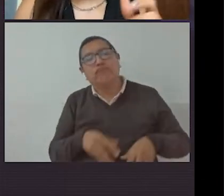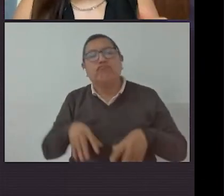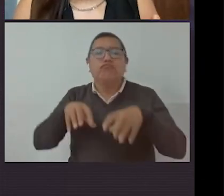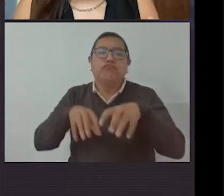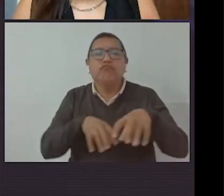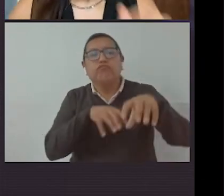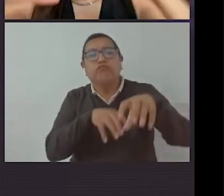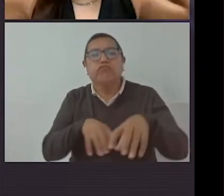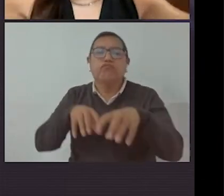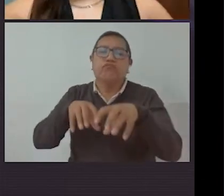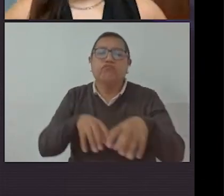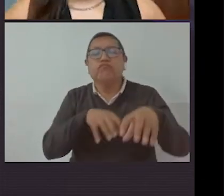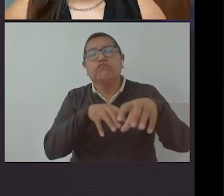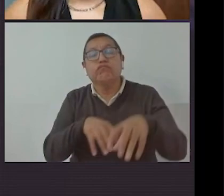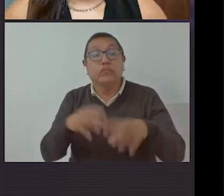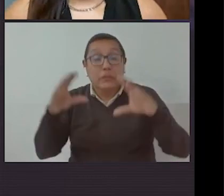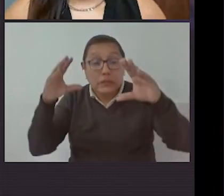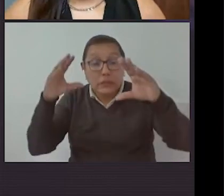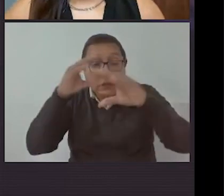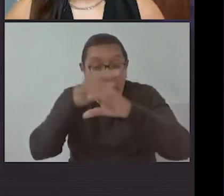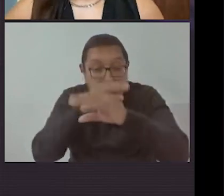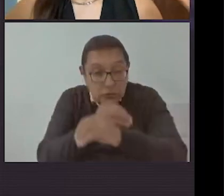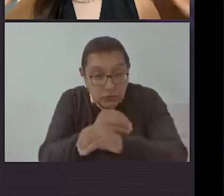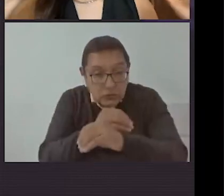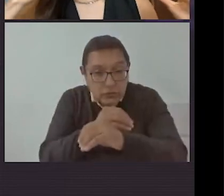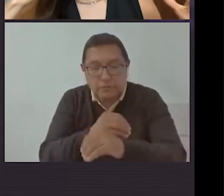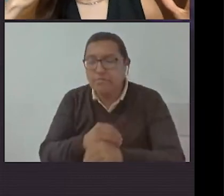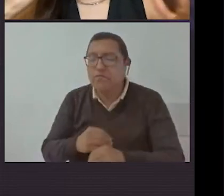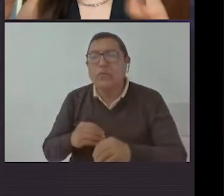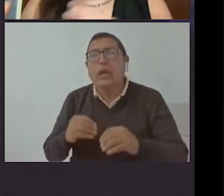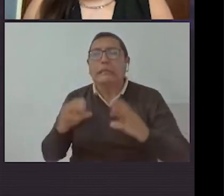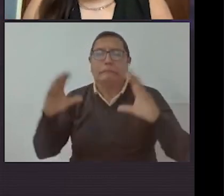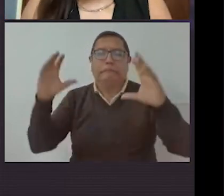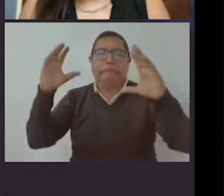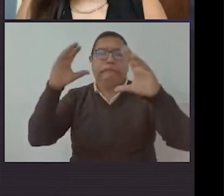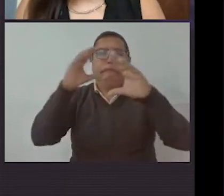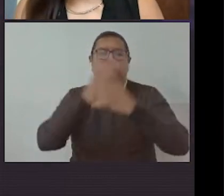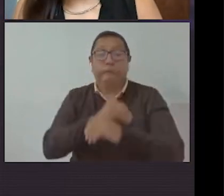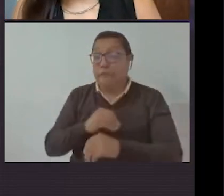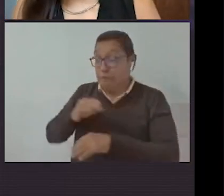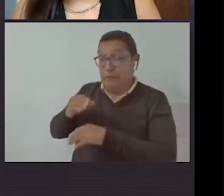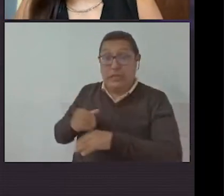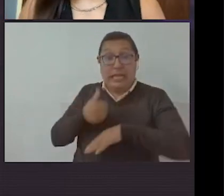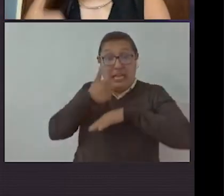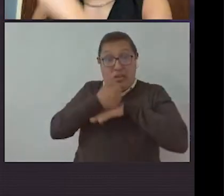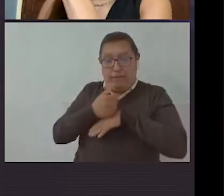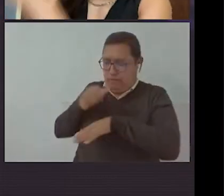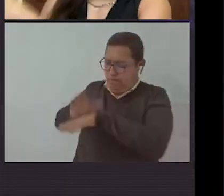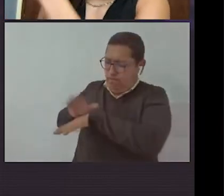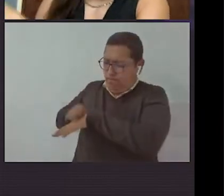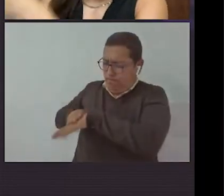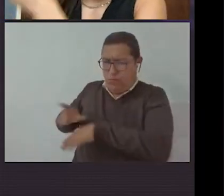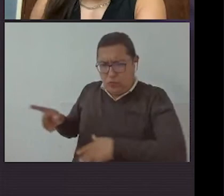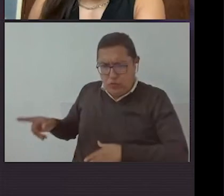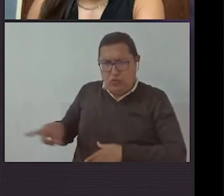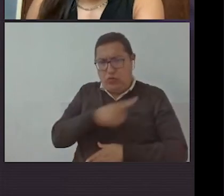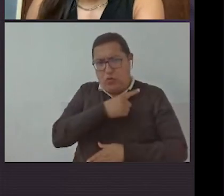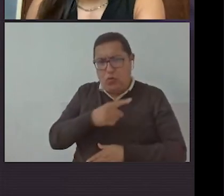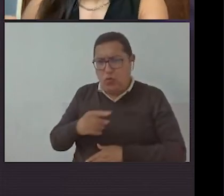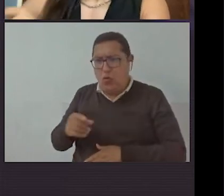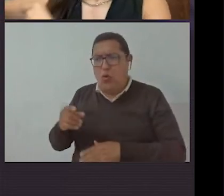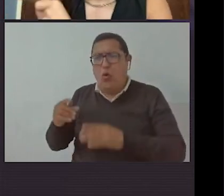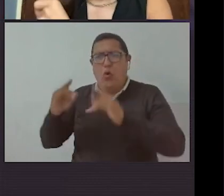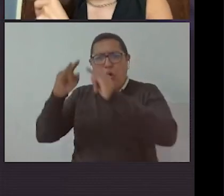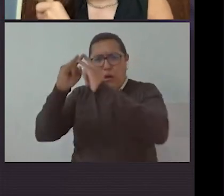a sus ayudantes a que pusieran las casas de campaña y que amarraran a cada uno de los camellos, que pusieran una estaca en la